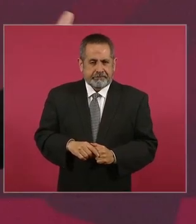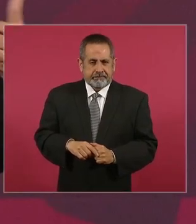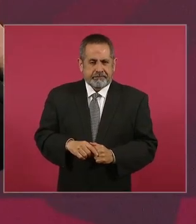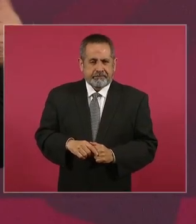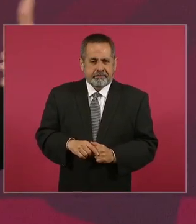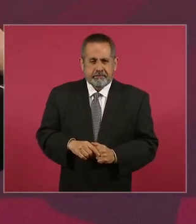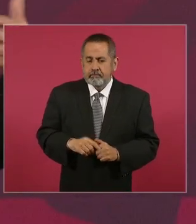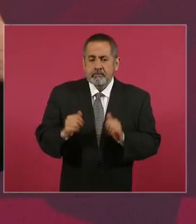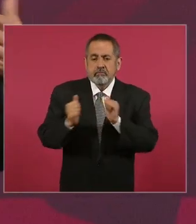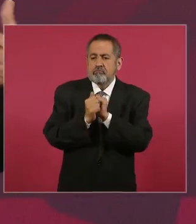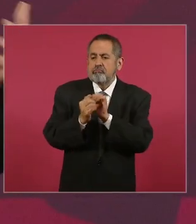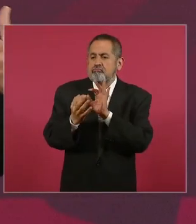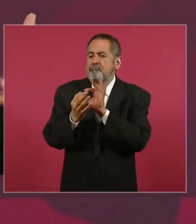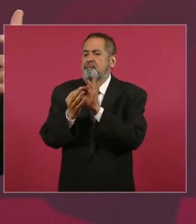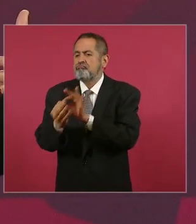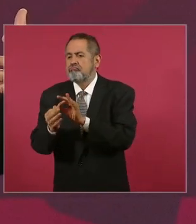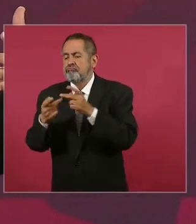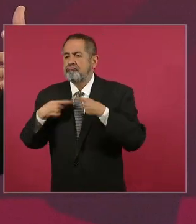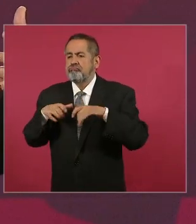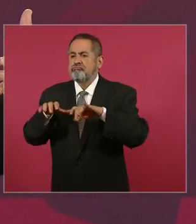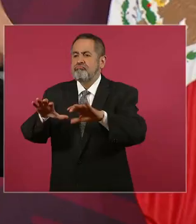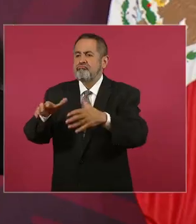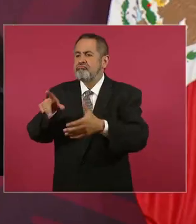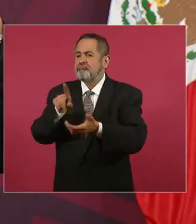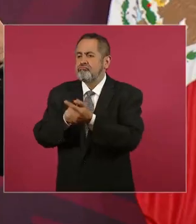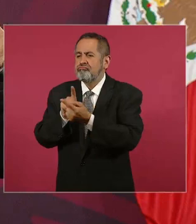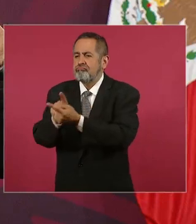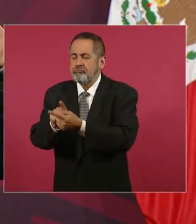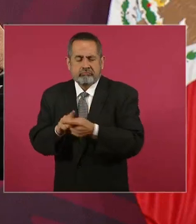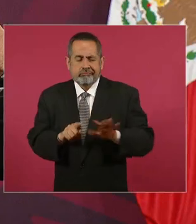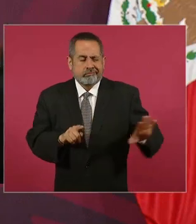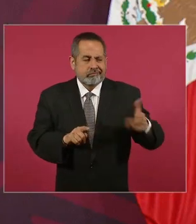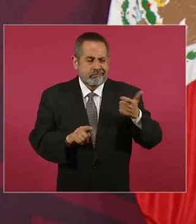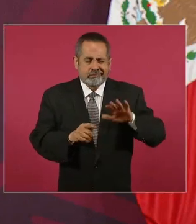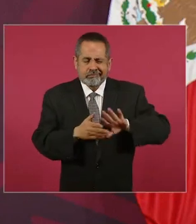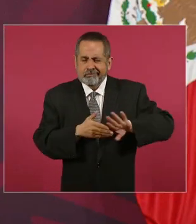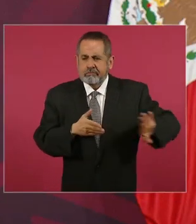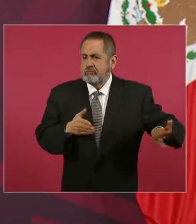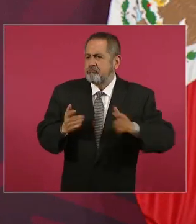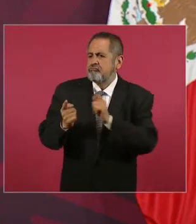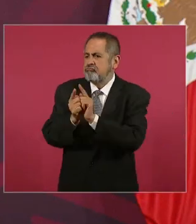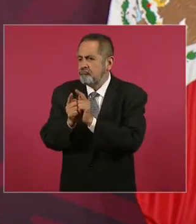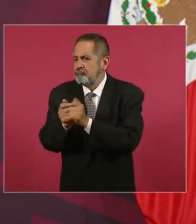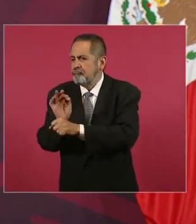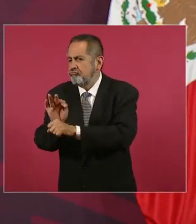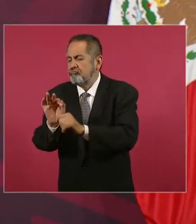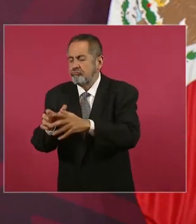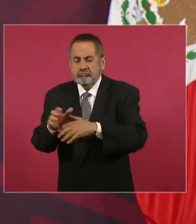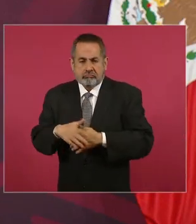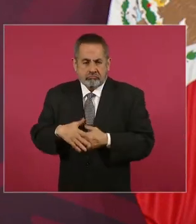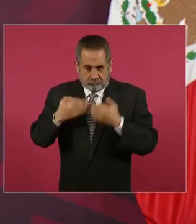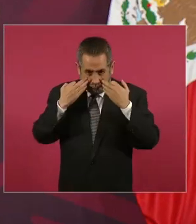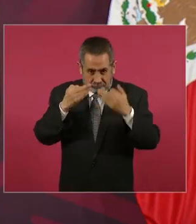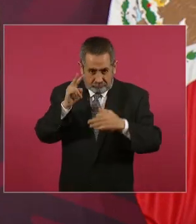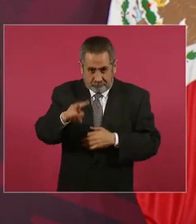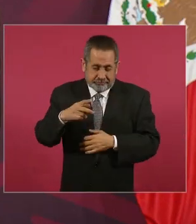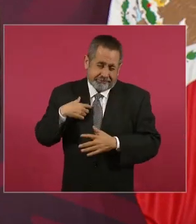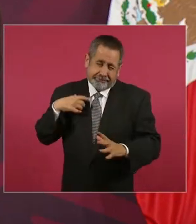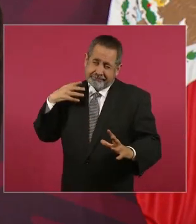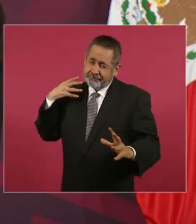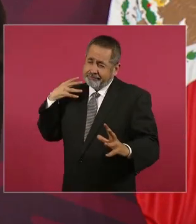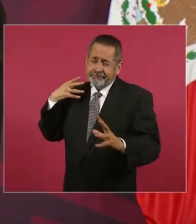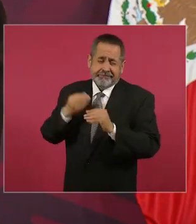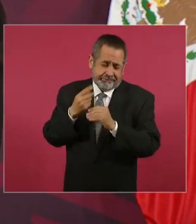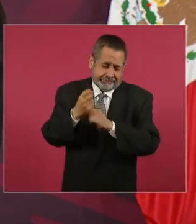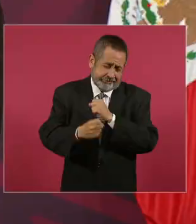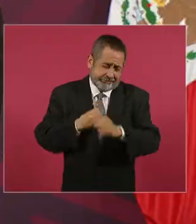cercanos al pueblo verdaderamente y lejanos del poder. Y entonces yo sí puedo decir, porque llevo ya muchísimo